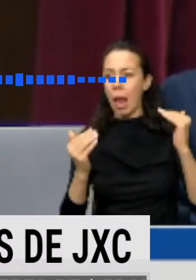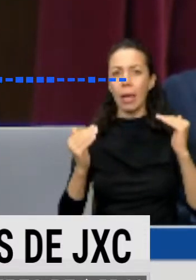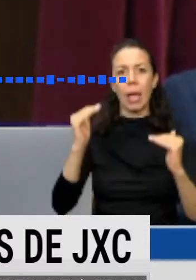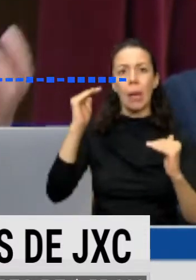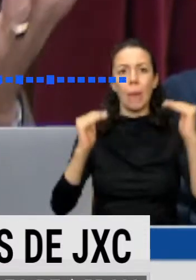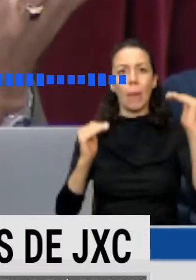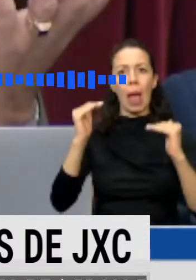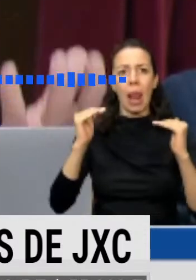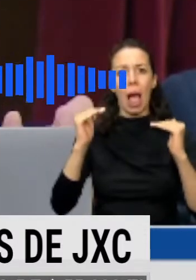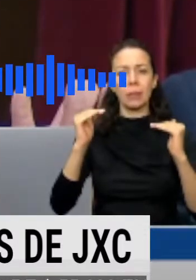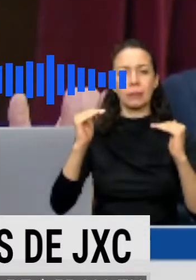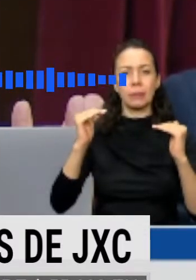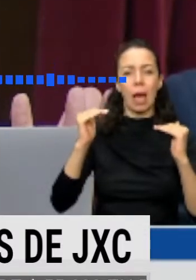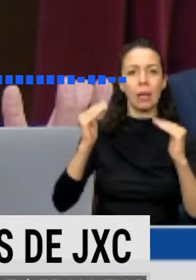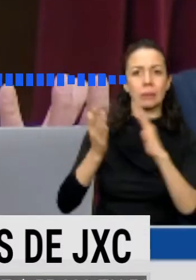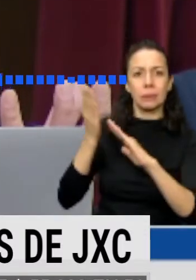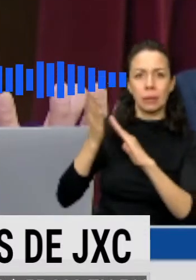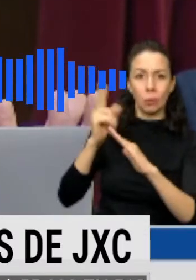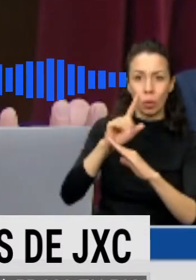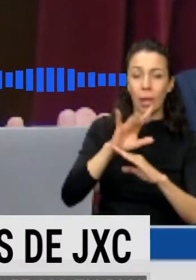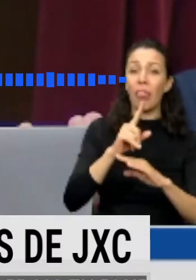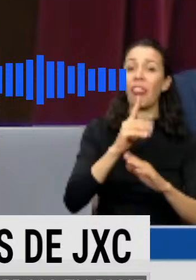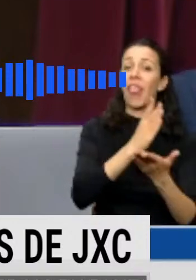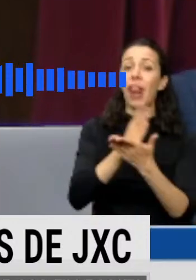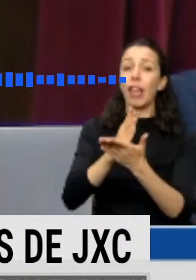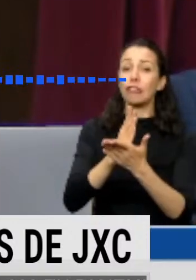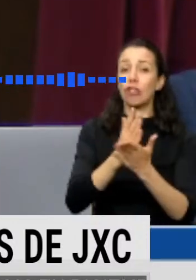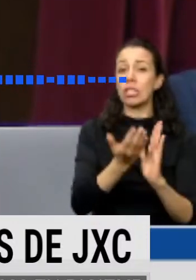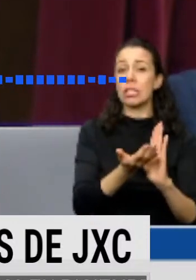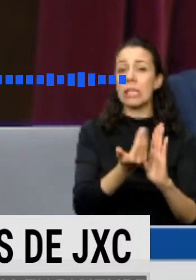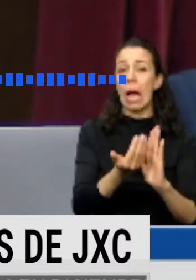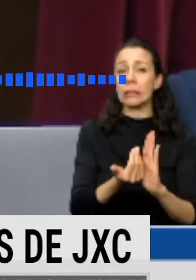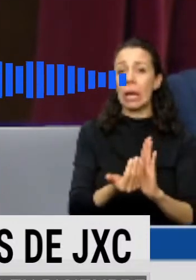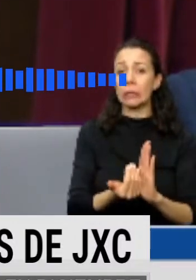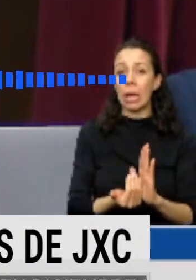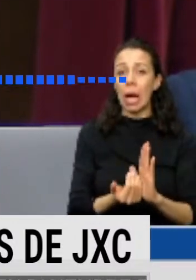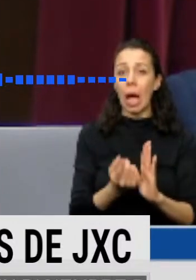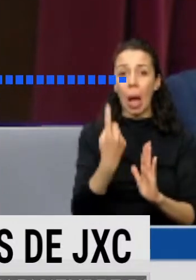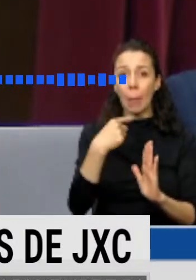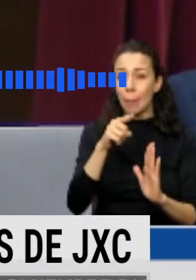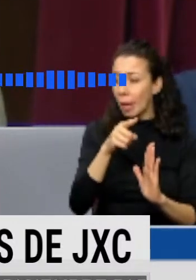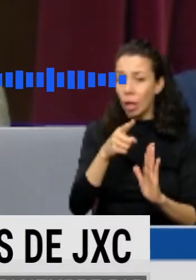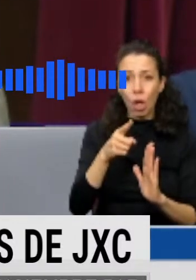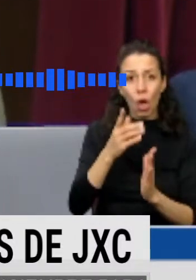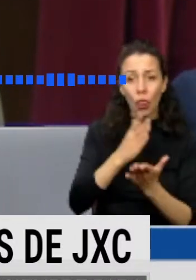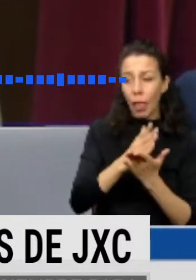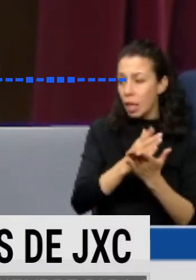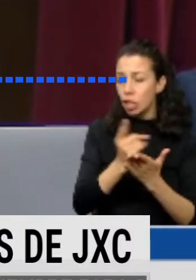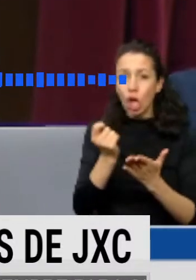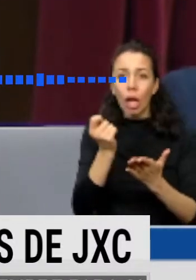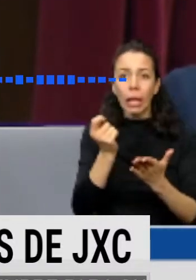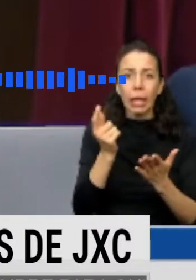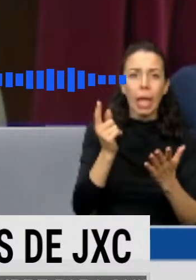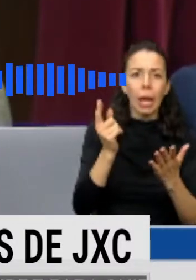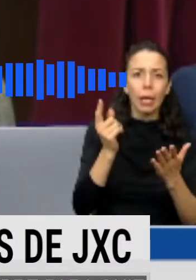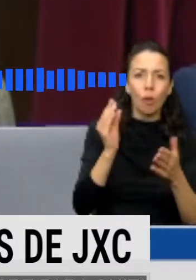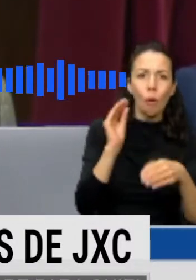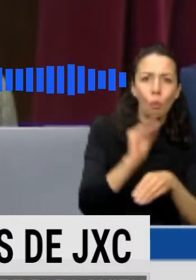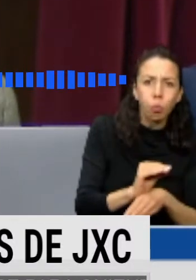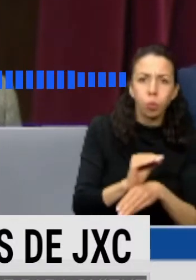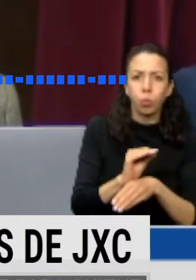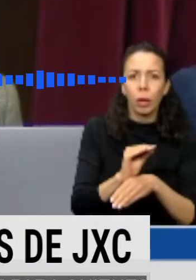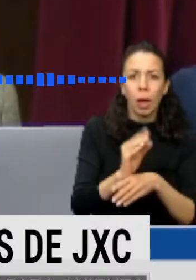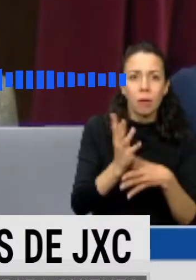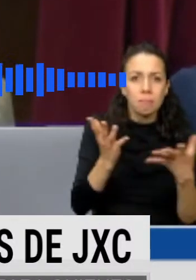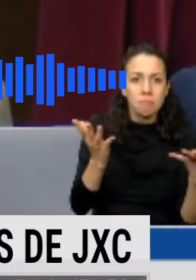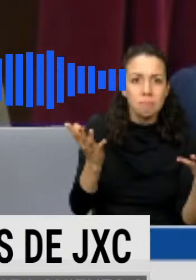responsable, respetando la institucionalidad, respetando a quien la sociedad lo colocó, porque esa es la democracia en definitiva. Acá pareciera